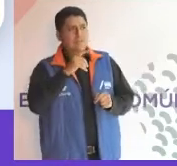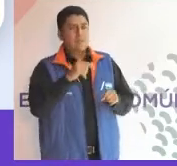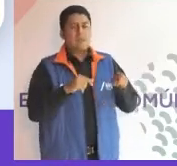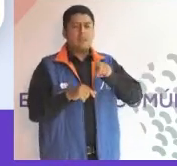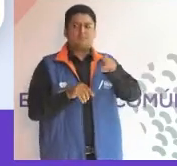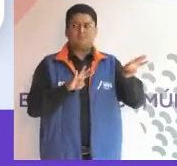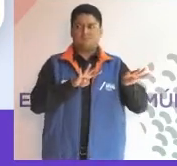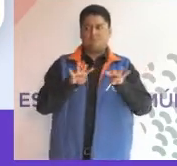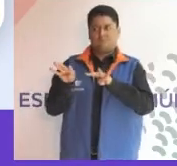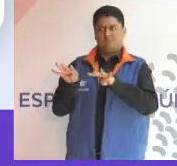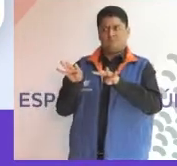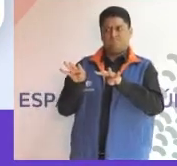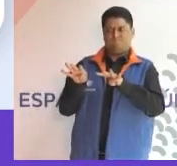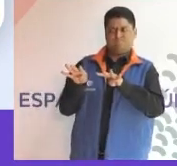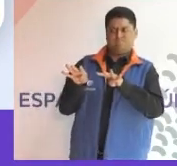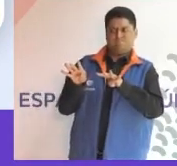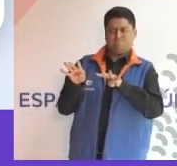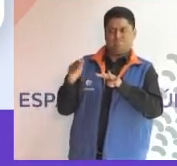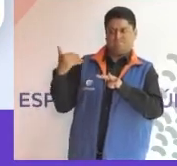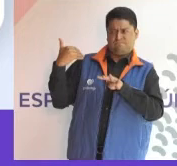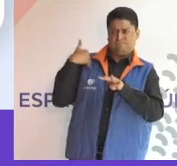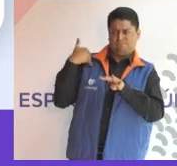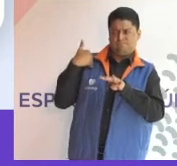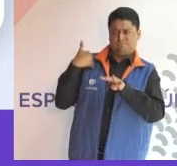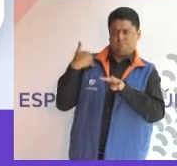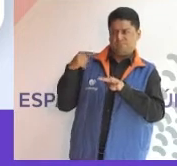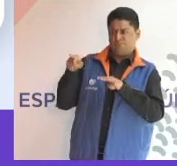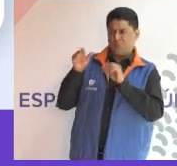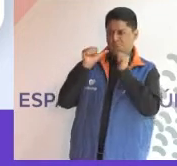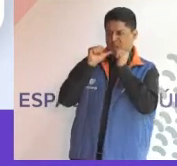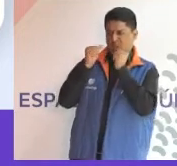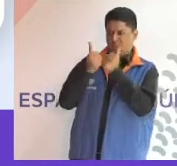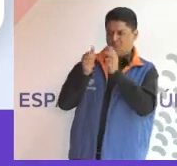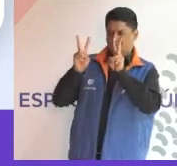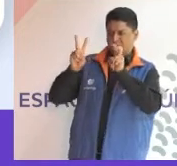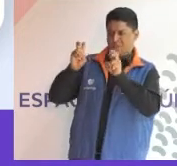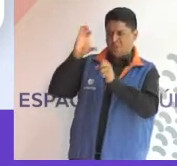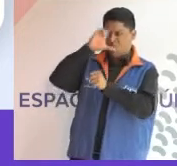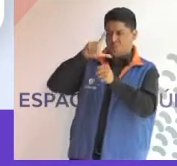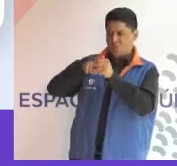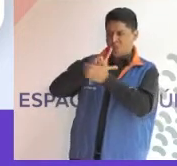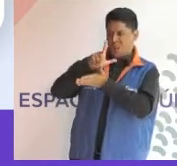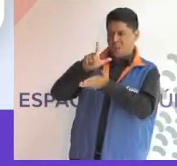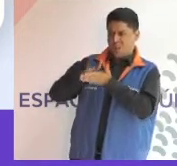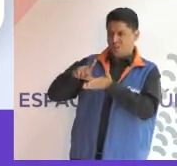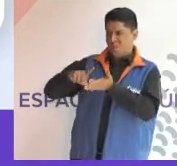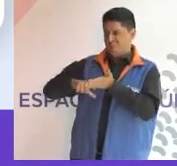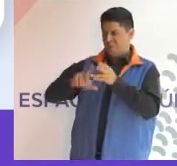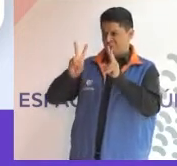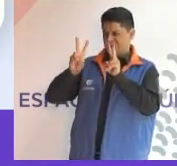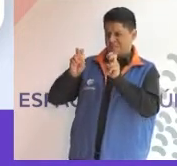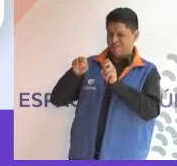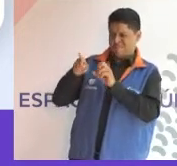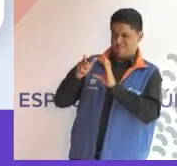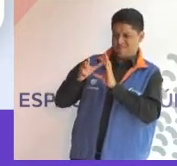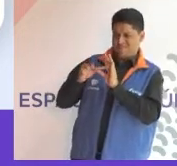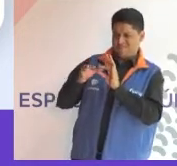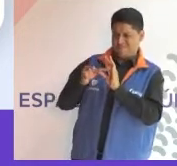poco extraño de qué hace una organización hablando de este tema. No era muy común, al menos aquí en la